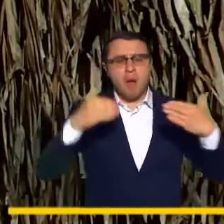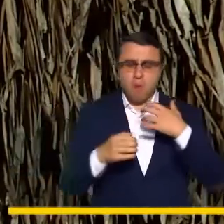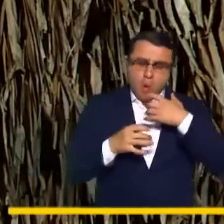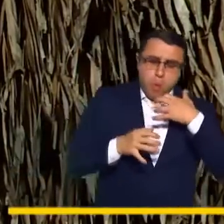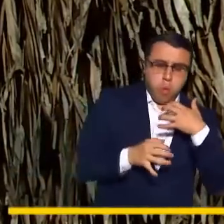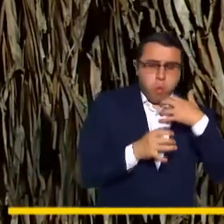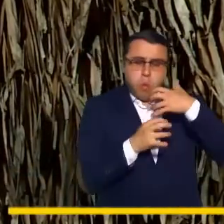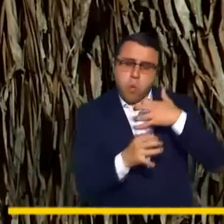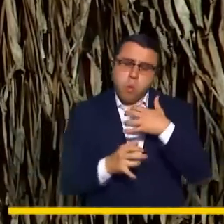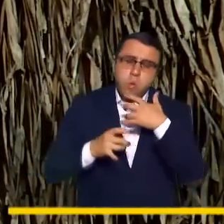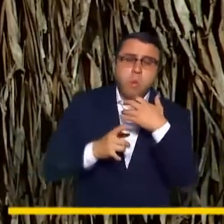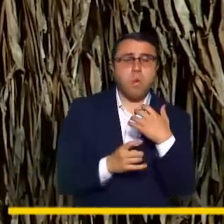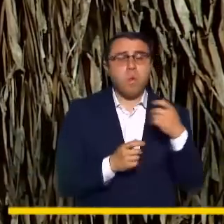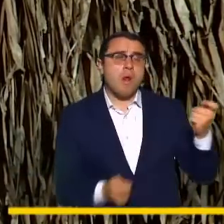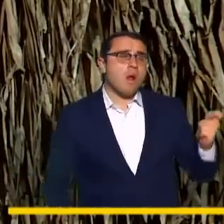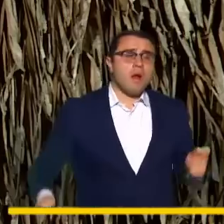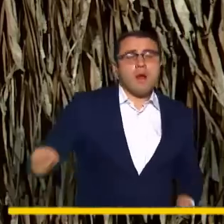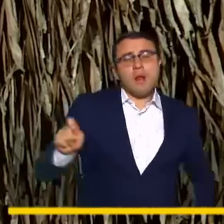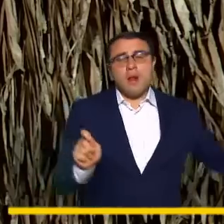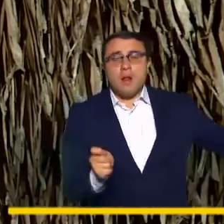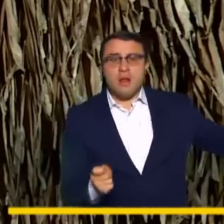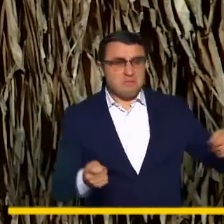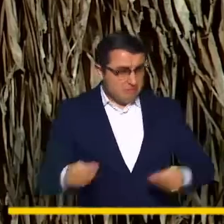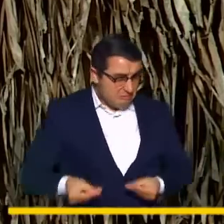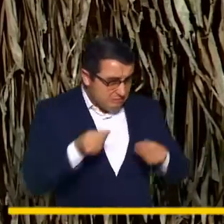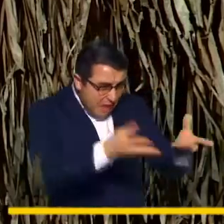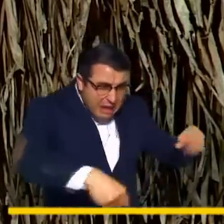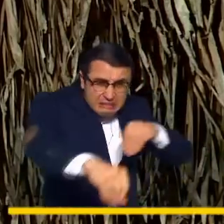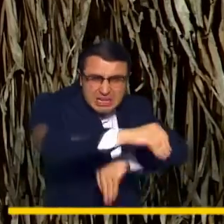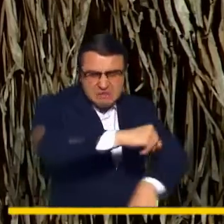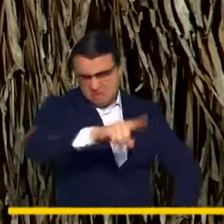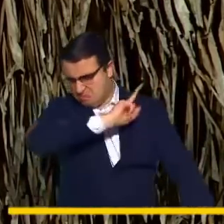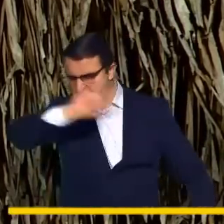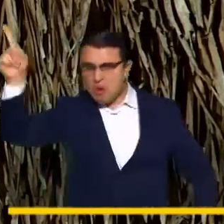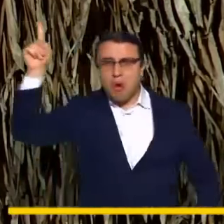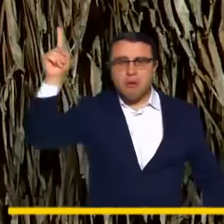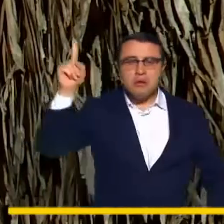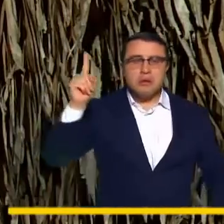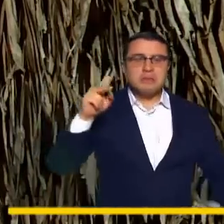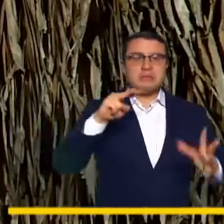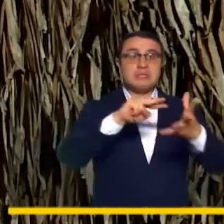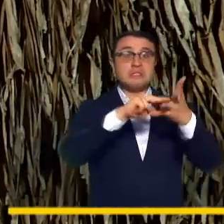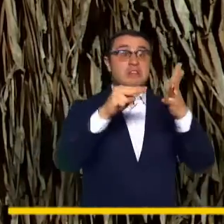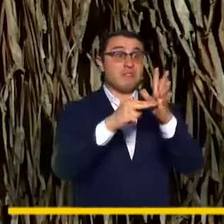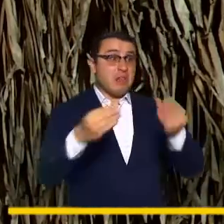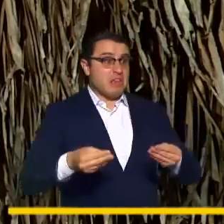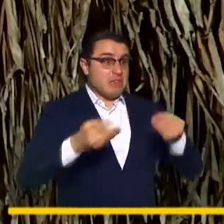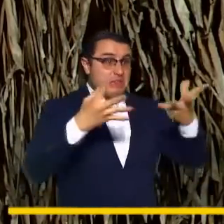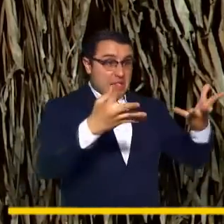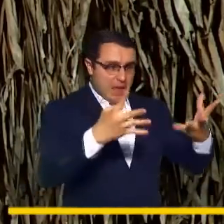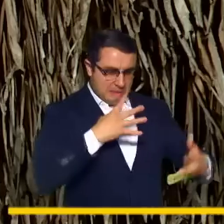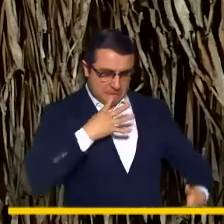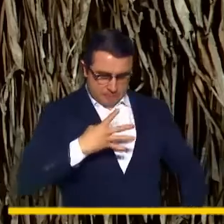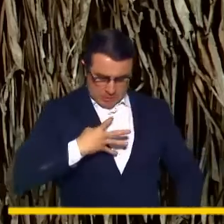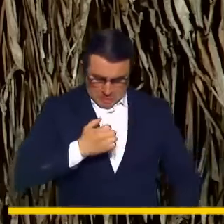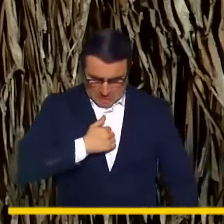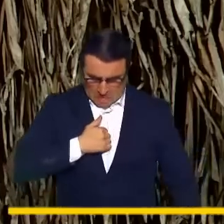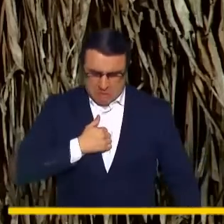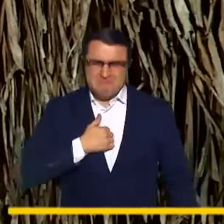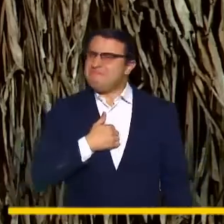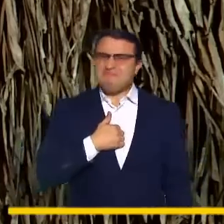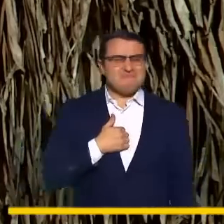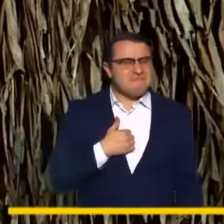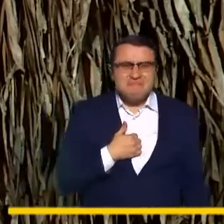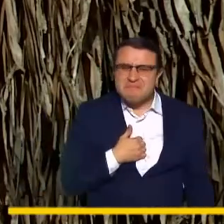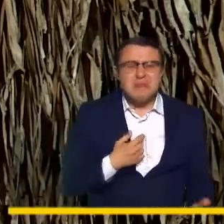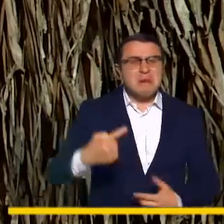gaitas y los porros? ¿Les parecía que eso era humillarse? ¿Les parecía que el pueblo